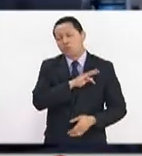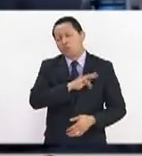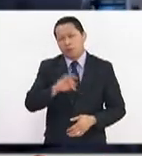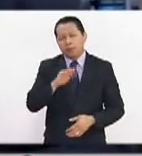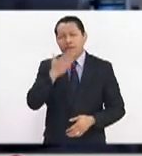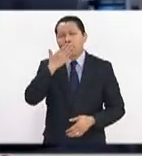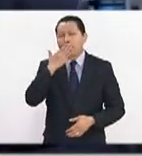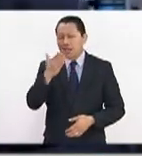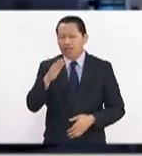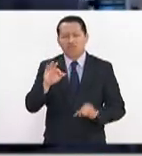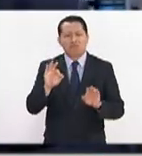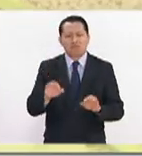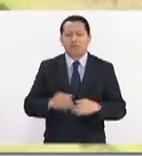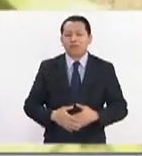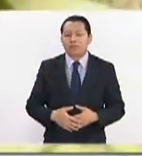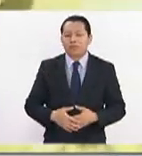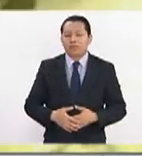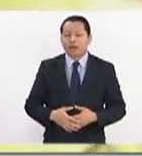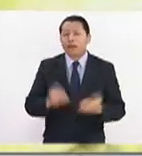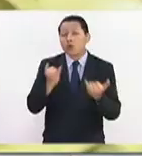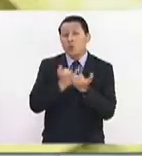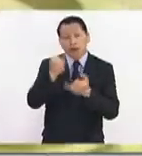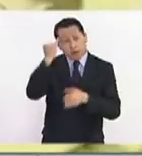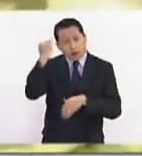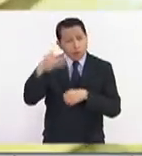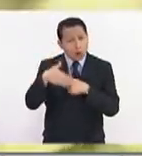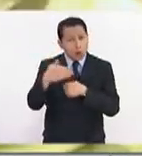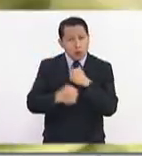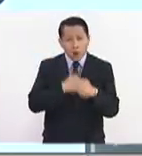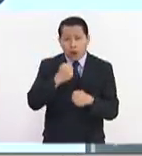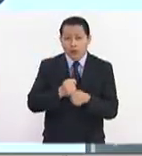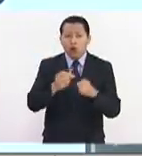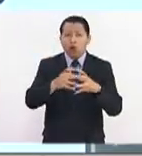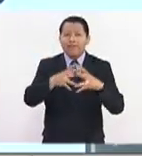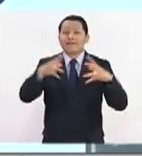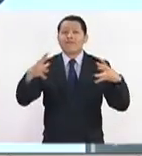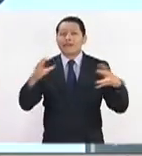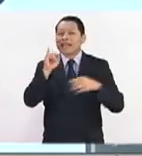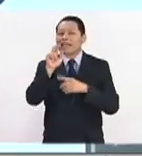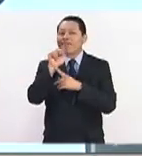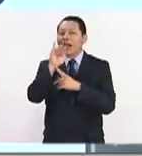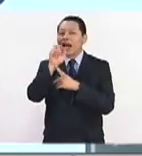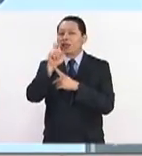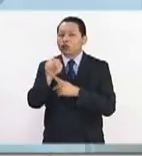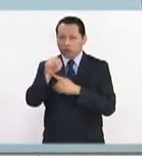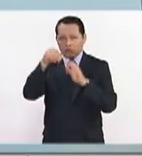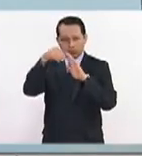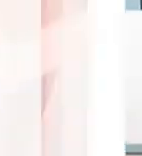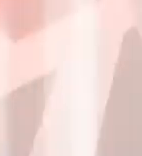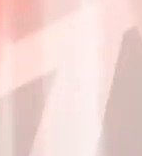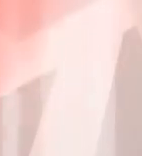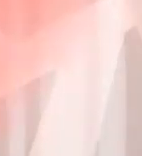Por otra parte, pronosticó que el próximo año la inflación experimentará un descenso acelerado.